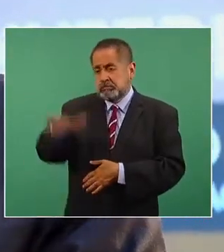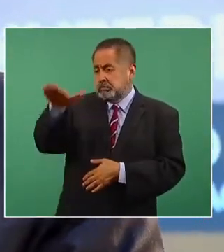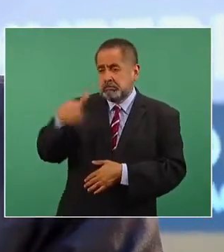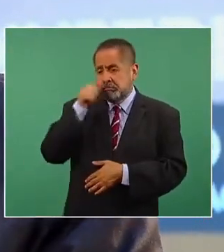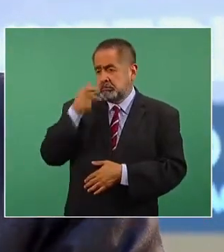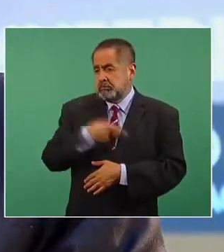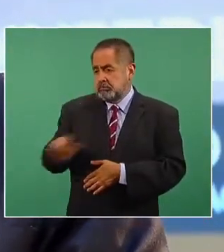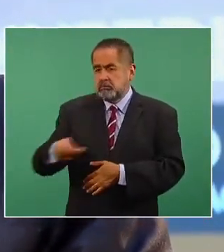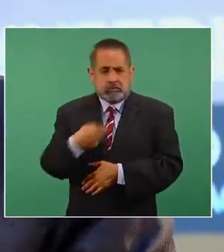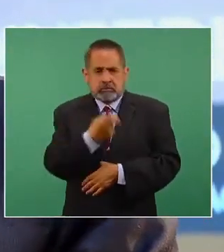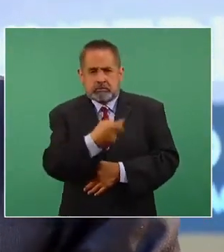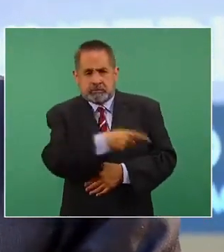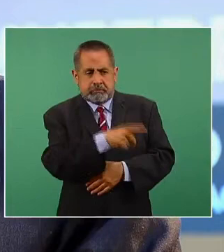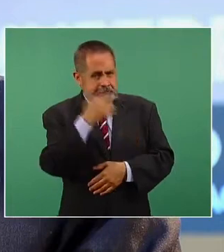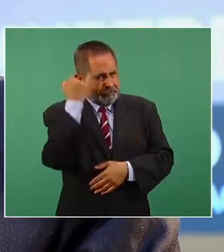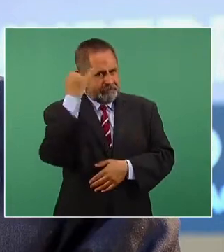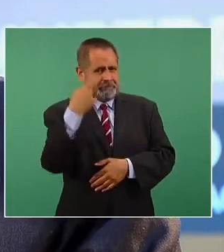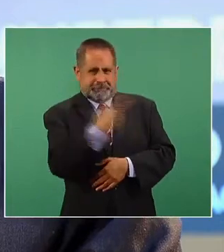Así piensan los conservadores.